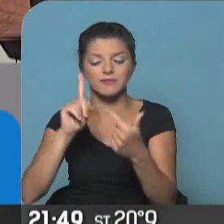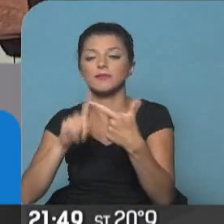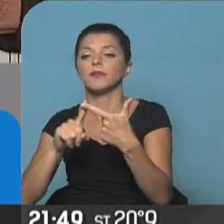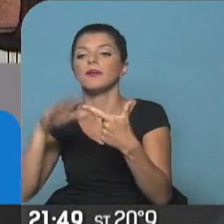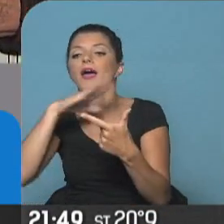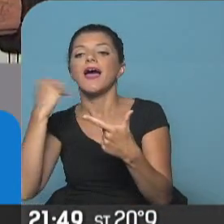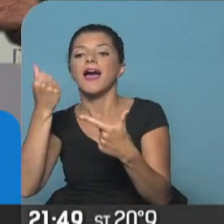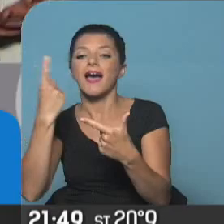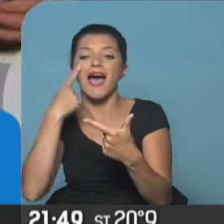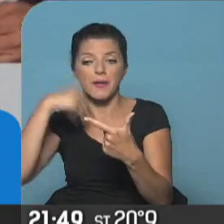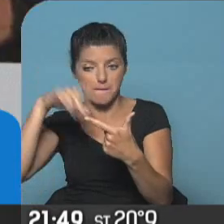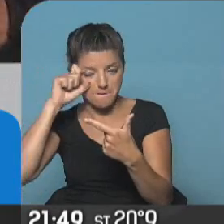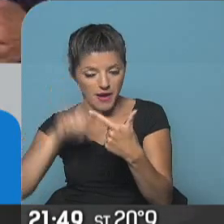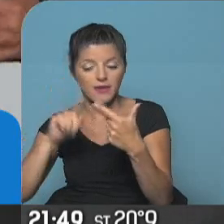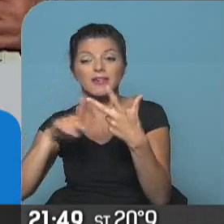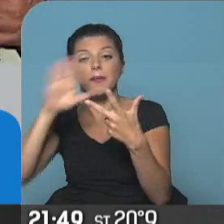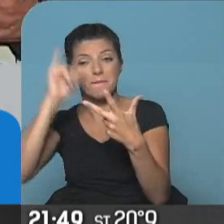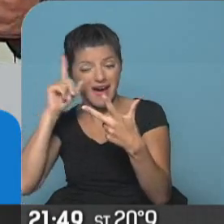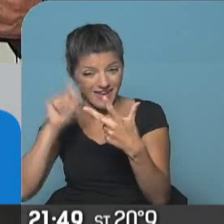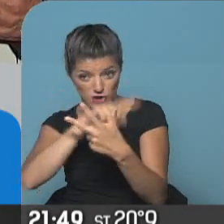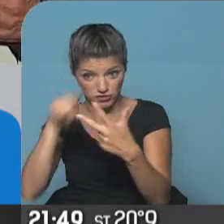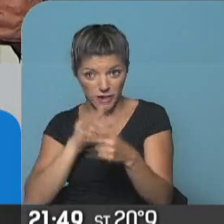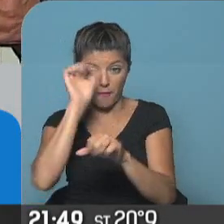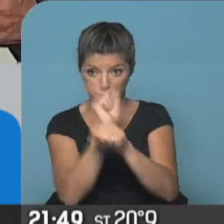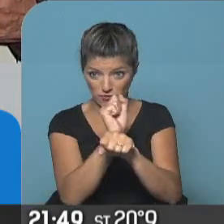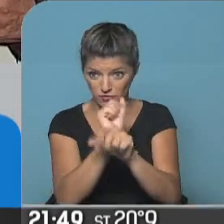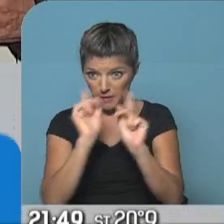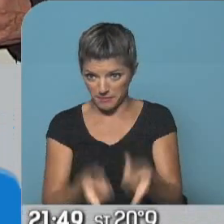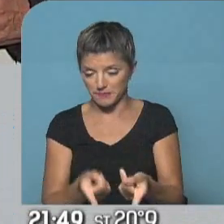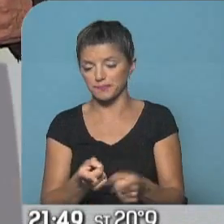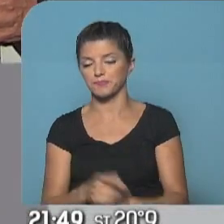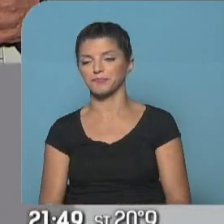Jaime y Lázaro Báez también se encuentra en este penal de Ezeiza. Ustedes.